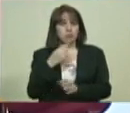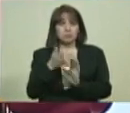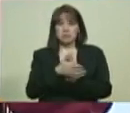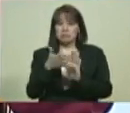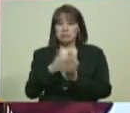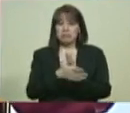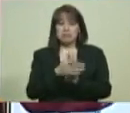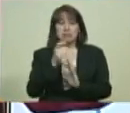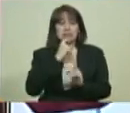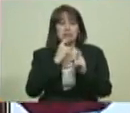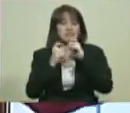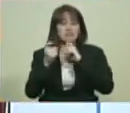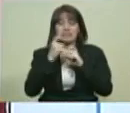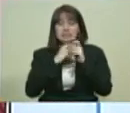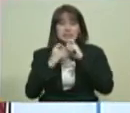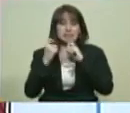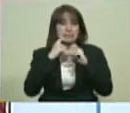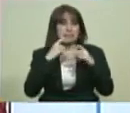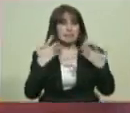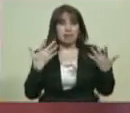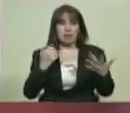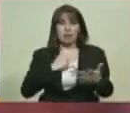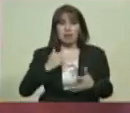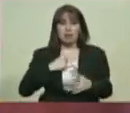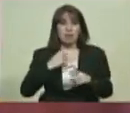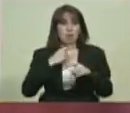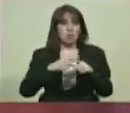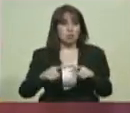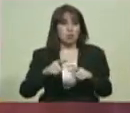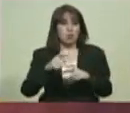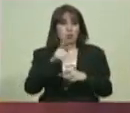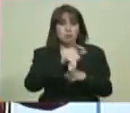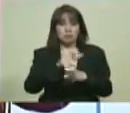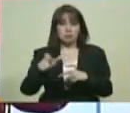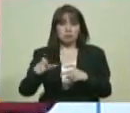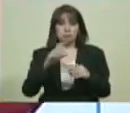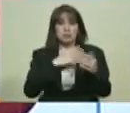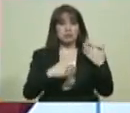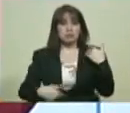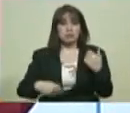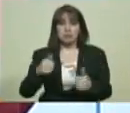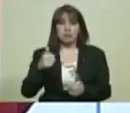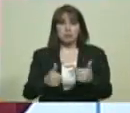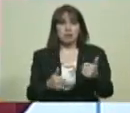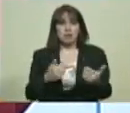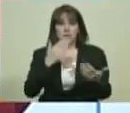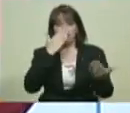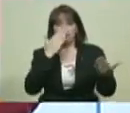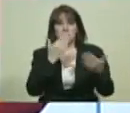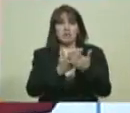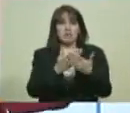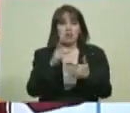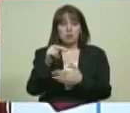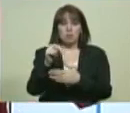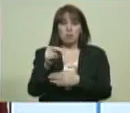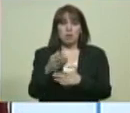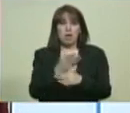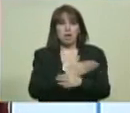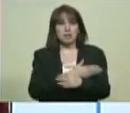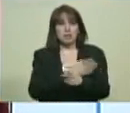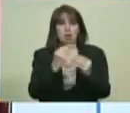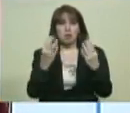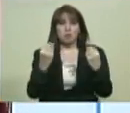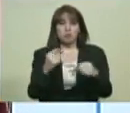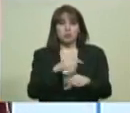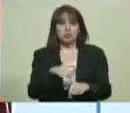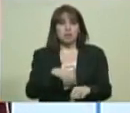más adversas que quizás cualquier candidato presidencial haya enfrentado nunca antes. En mucho tiempo,